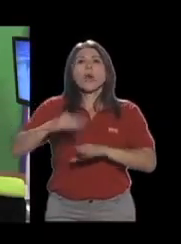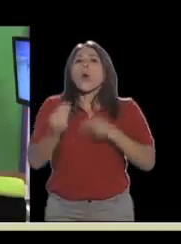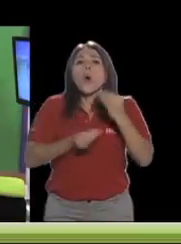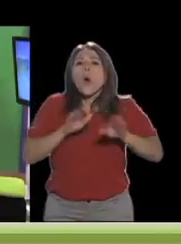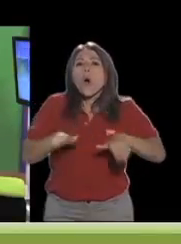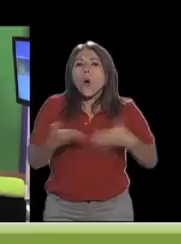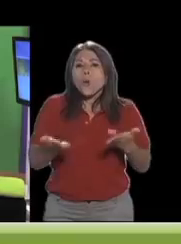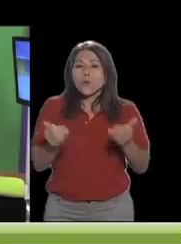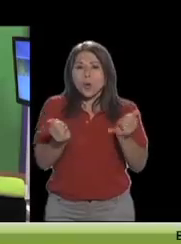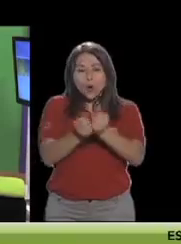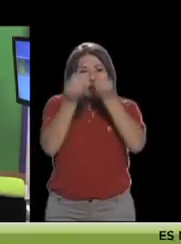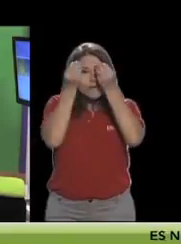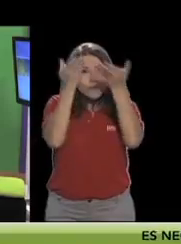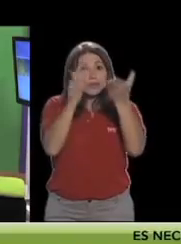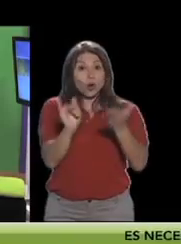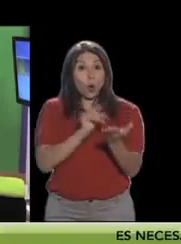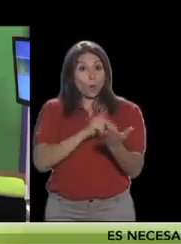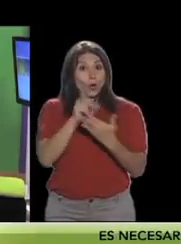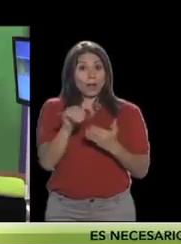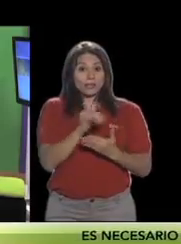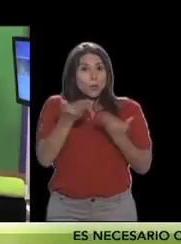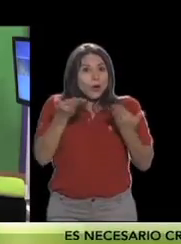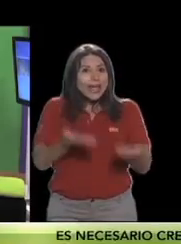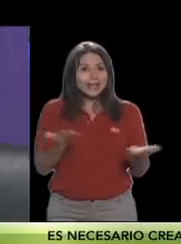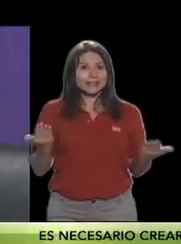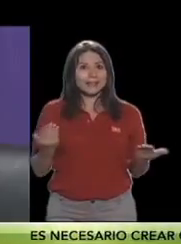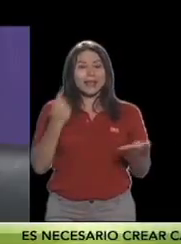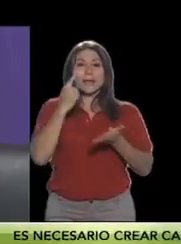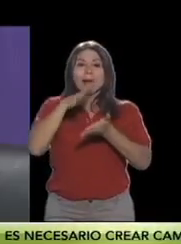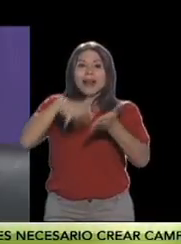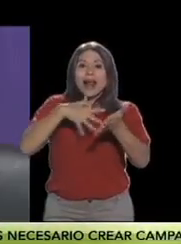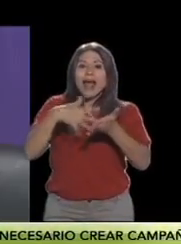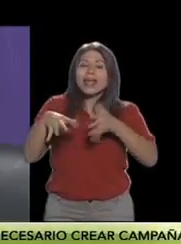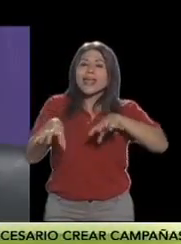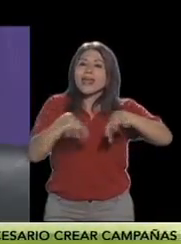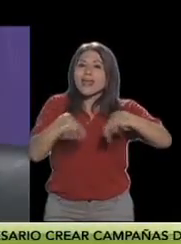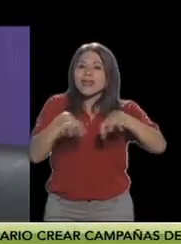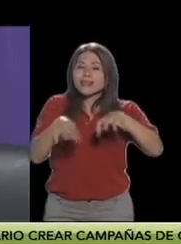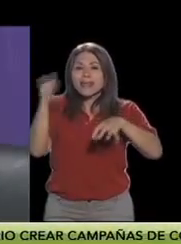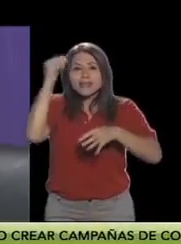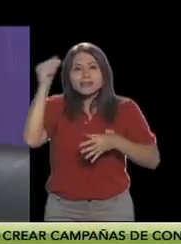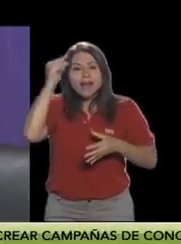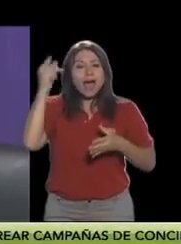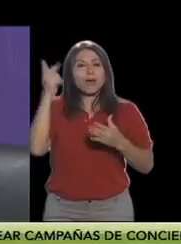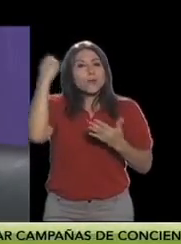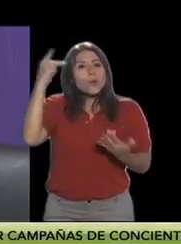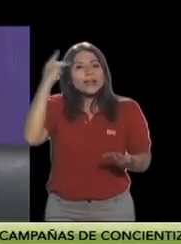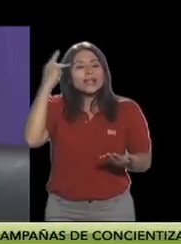como como que para la agenda de Estado y política sea importante